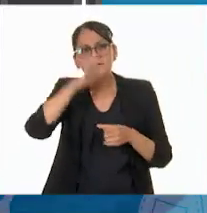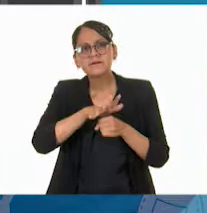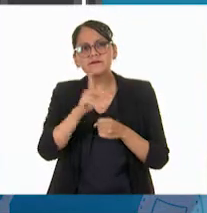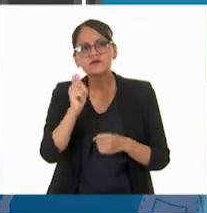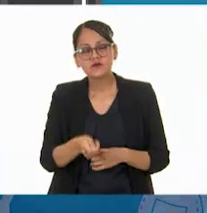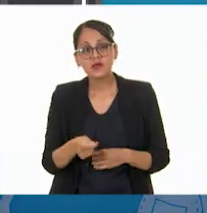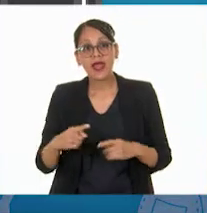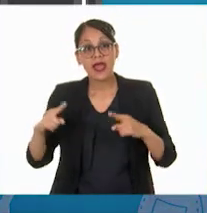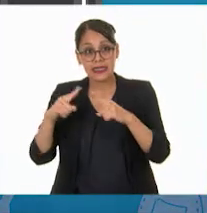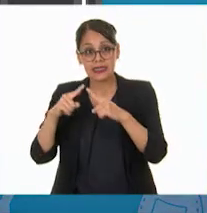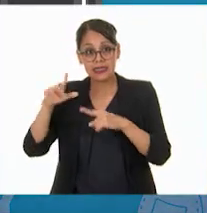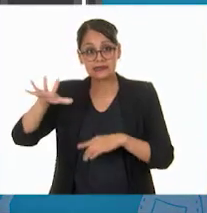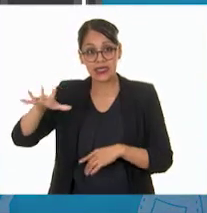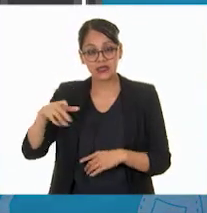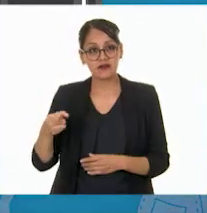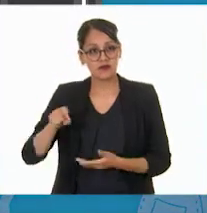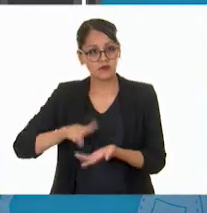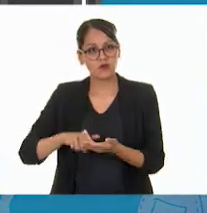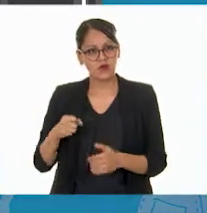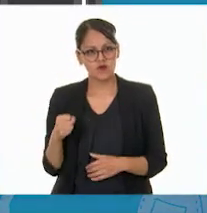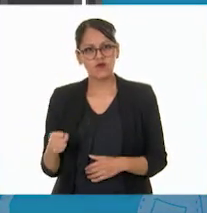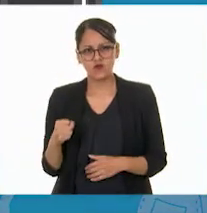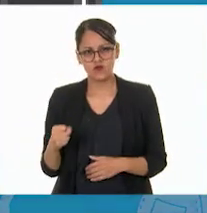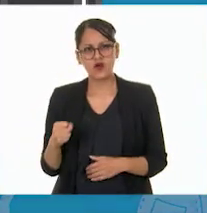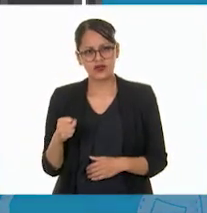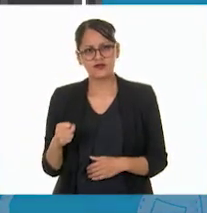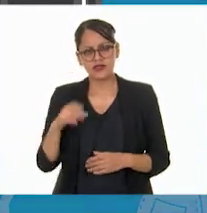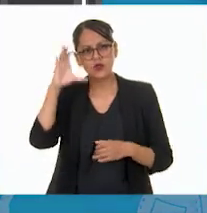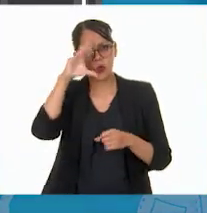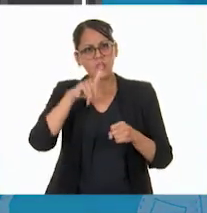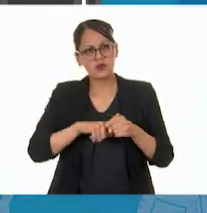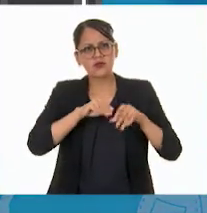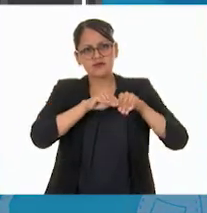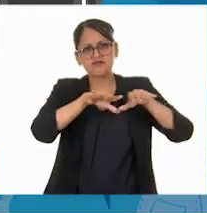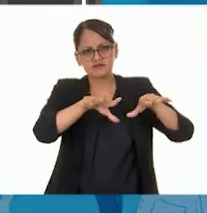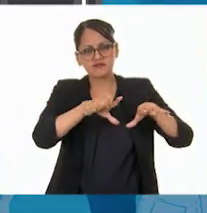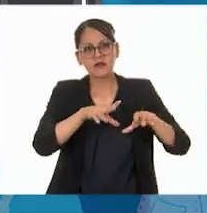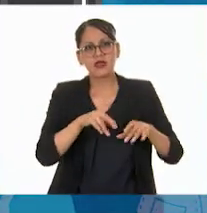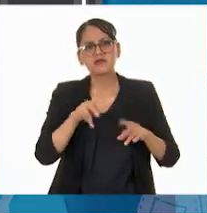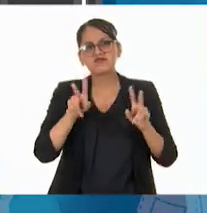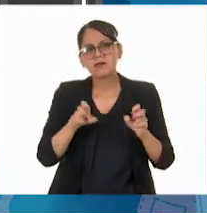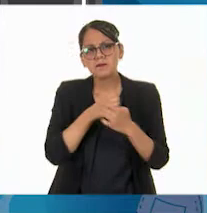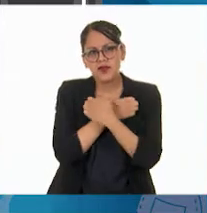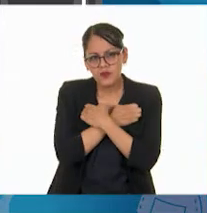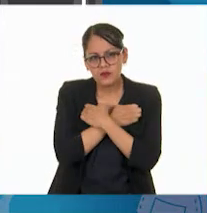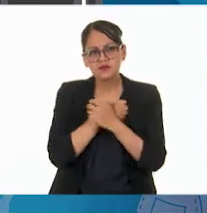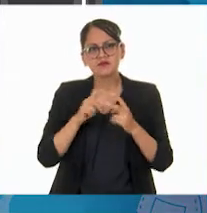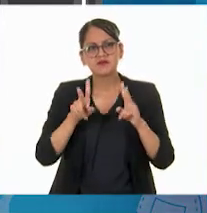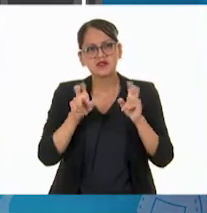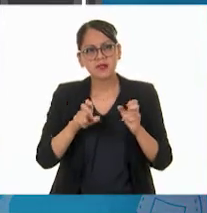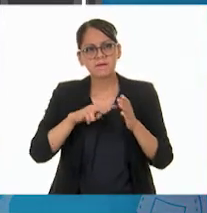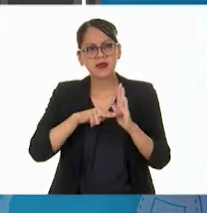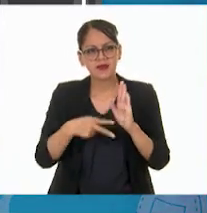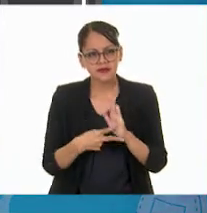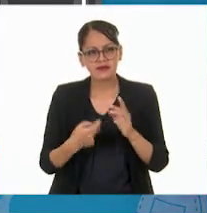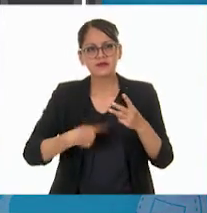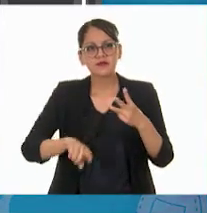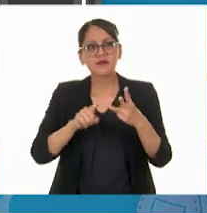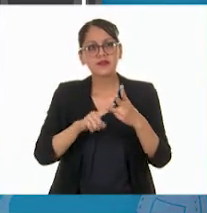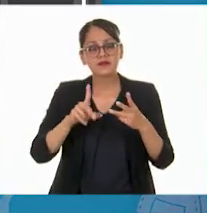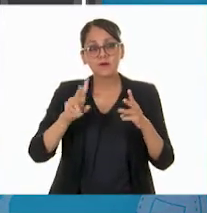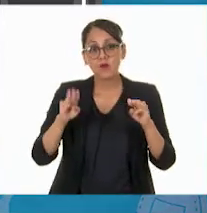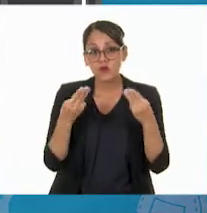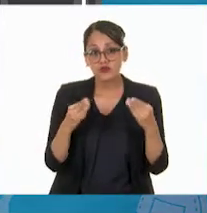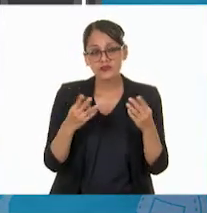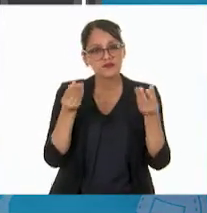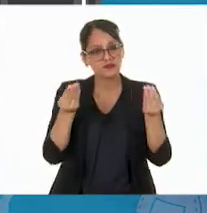que la Iglesia tuvo una fuerte y decisiva influencia cultural en la educación, en la arquitectura, en la música y en otras